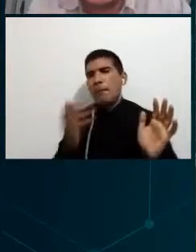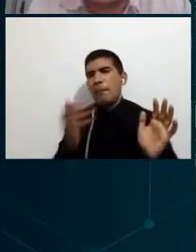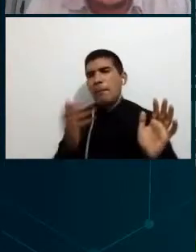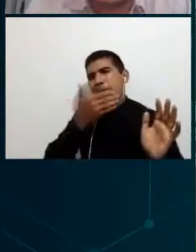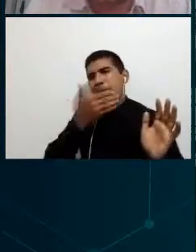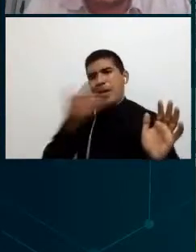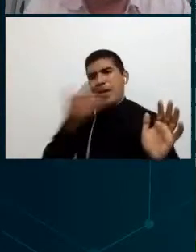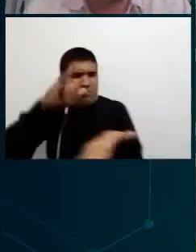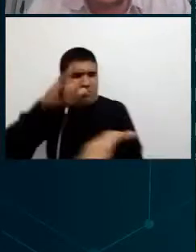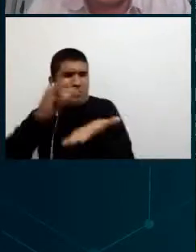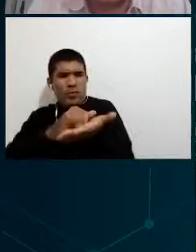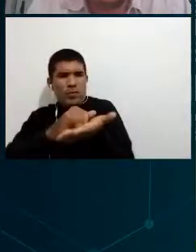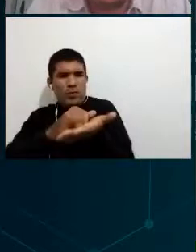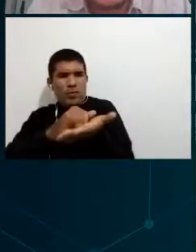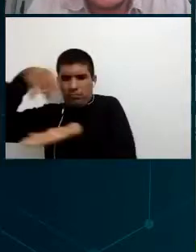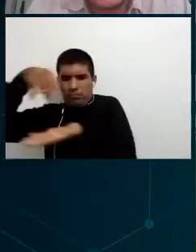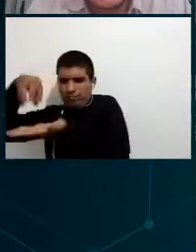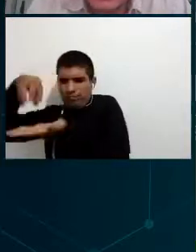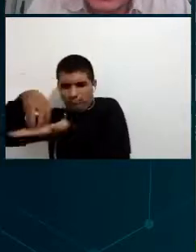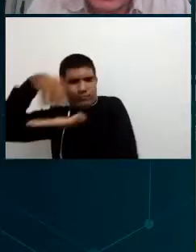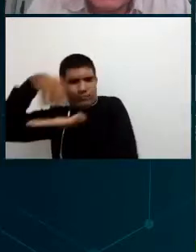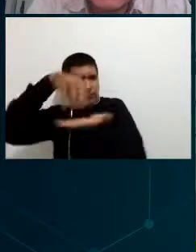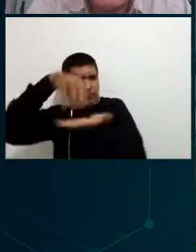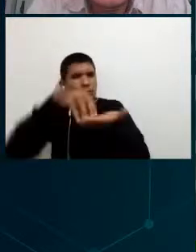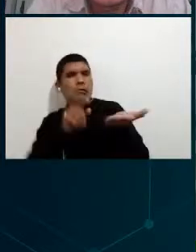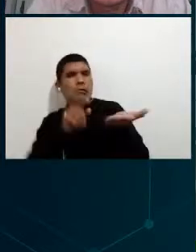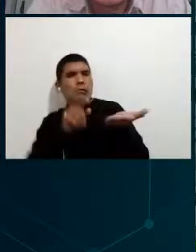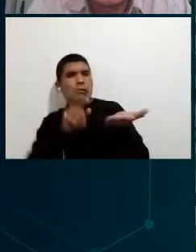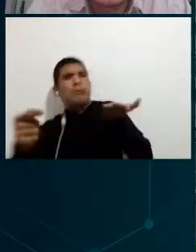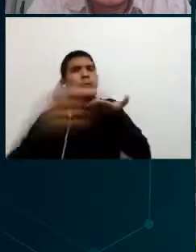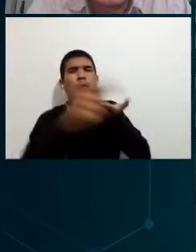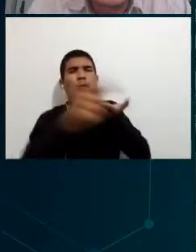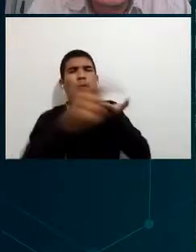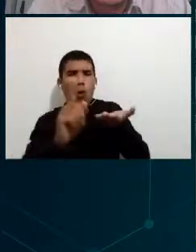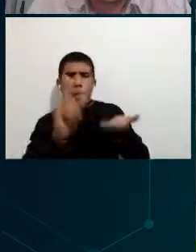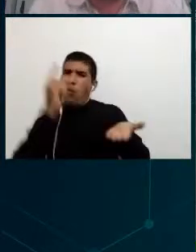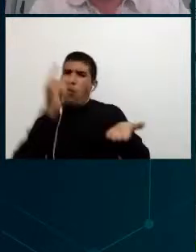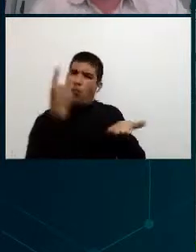de reenrutamiento de la red MPLS.